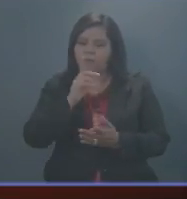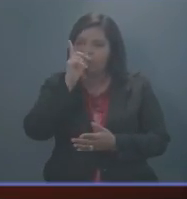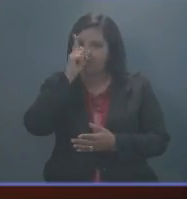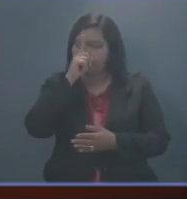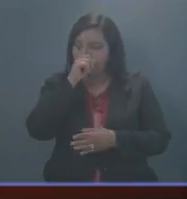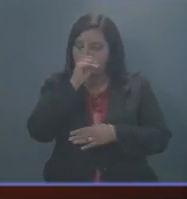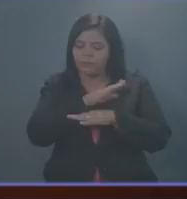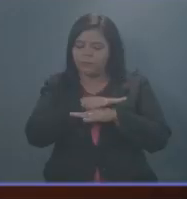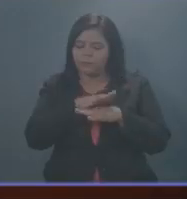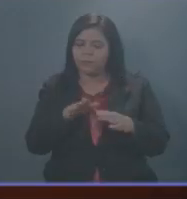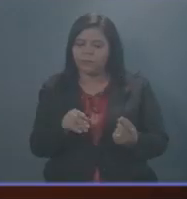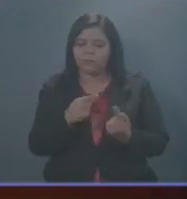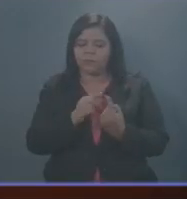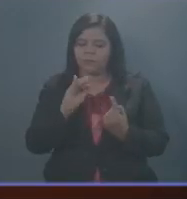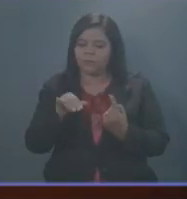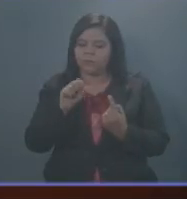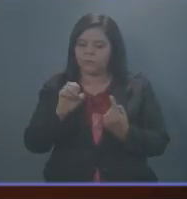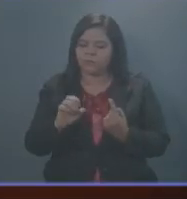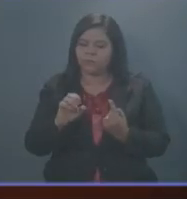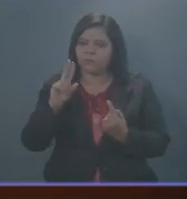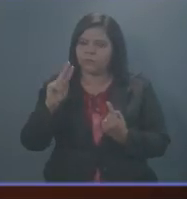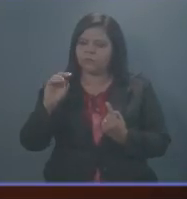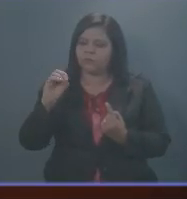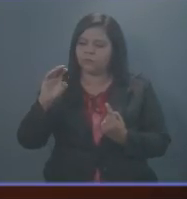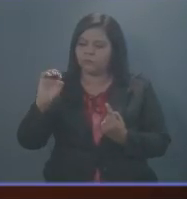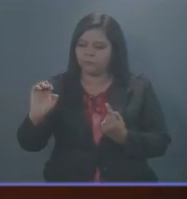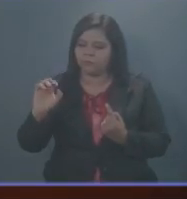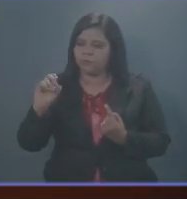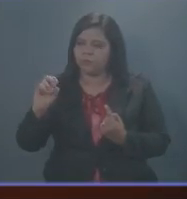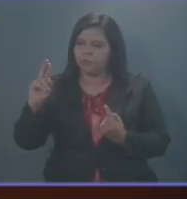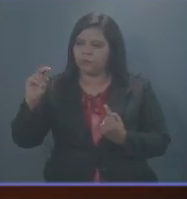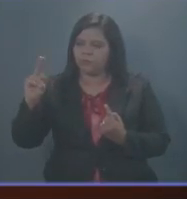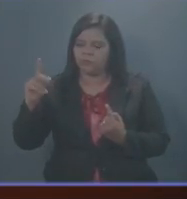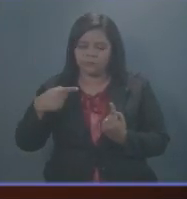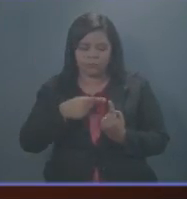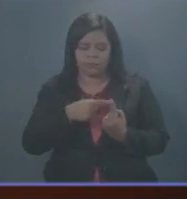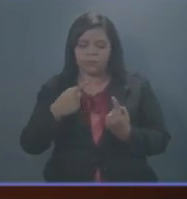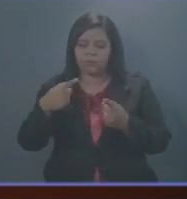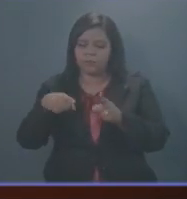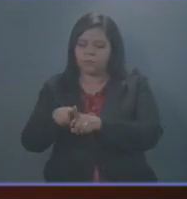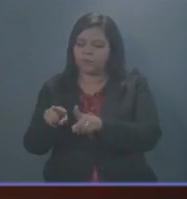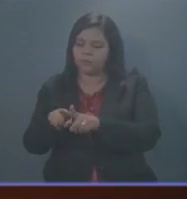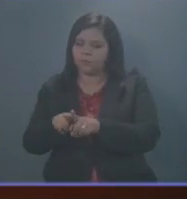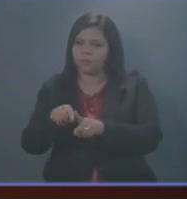silencio del señor José Noé Hernández, quien es hermano